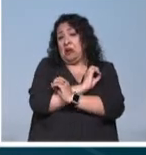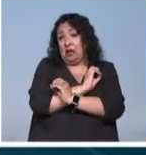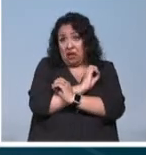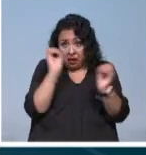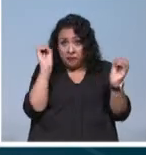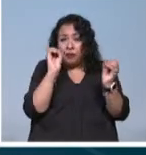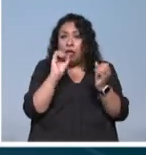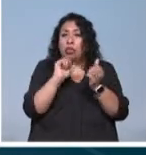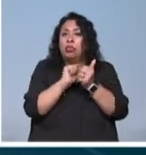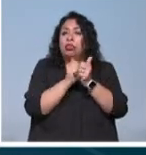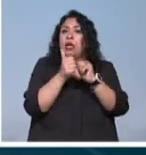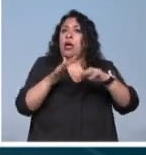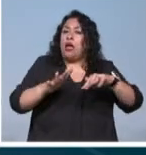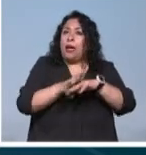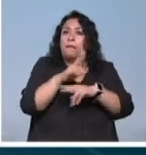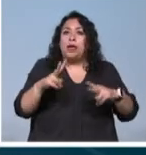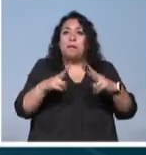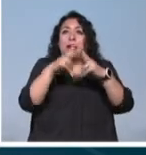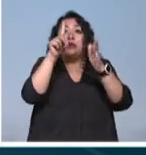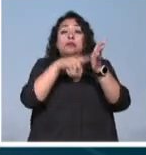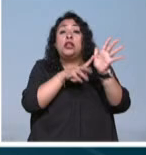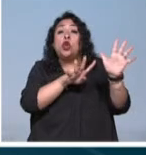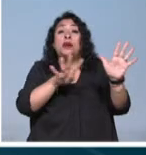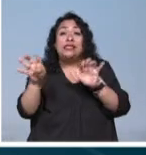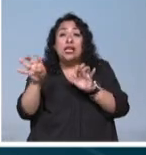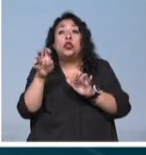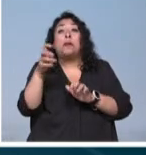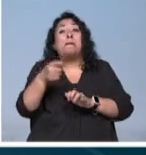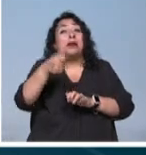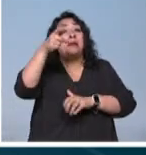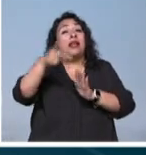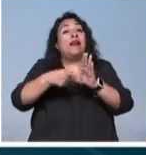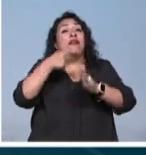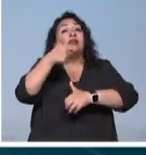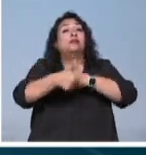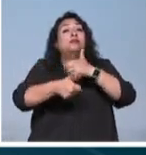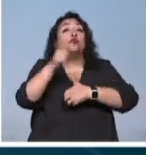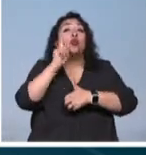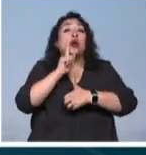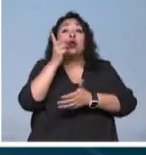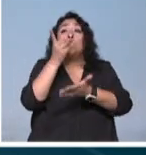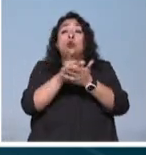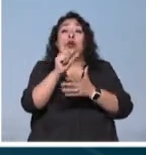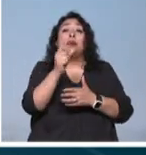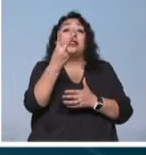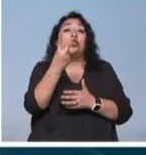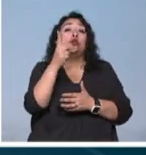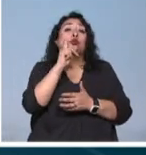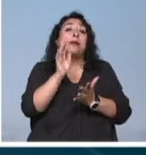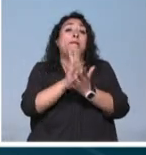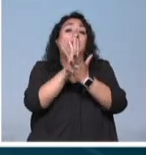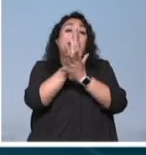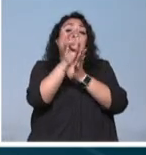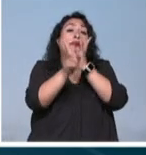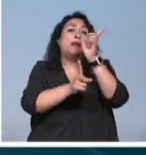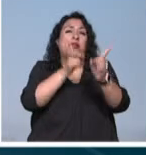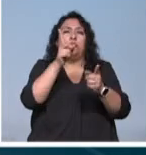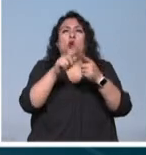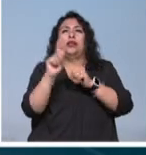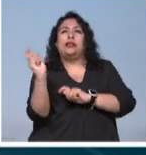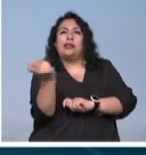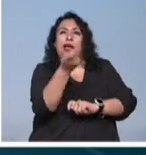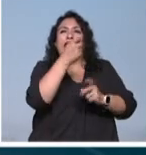todo cambia en París 1900, cuando las mujeres compitieron por primera vez, pero solo con 22 participantes en deportes como